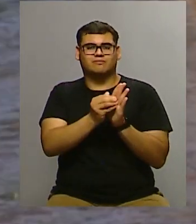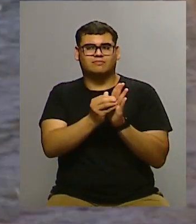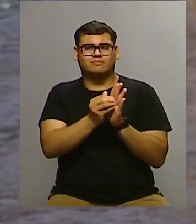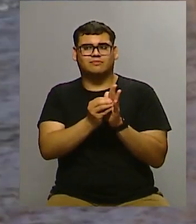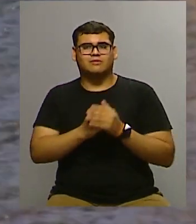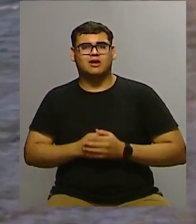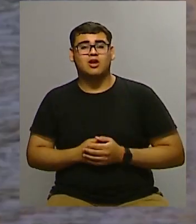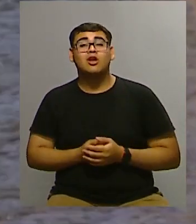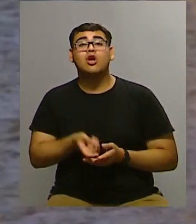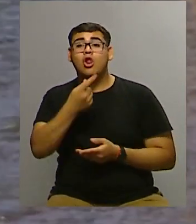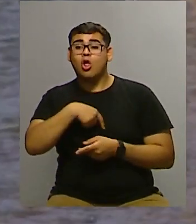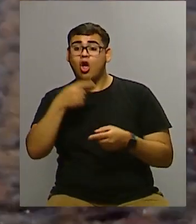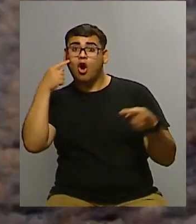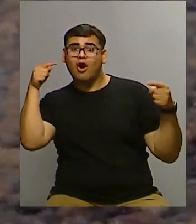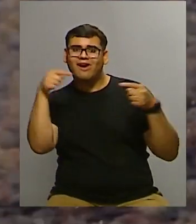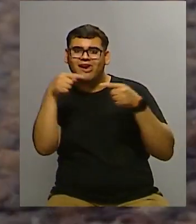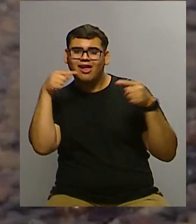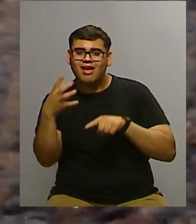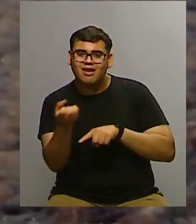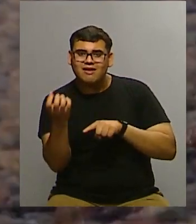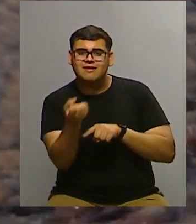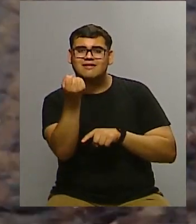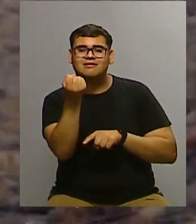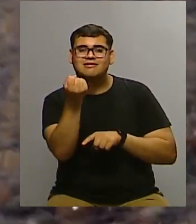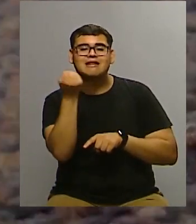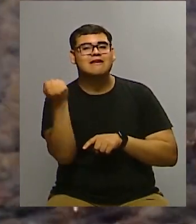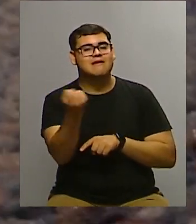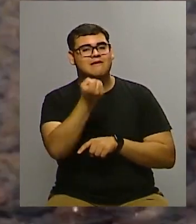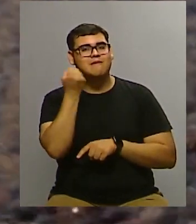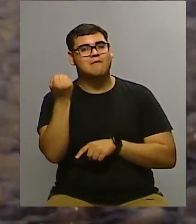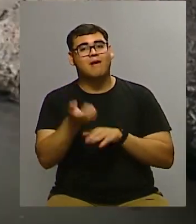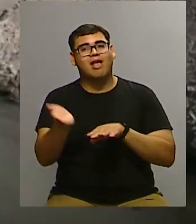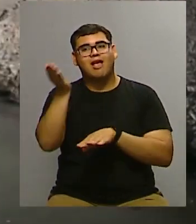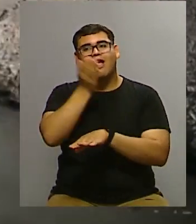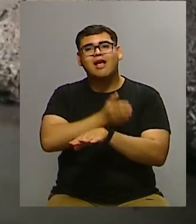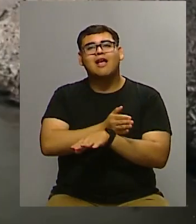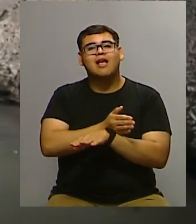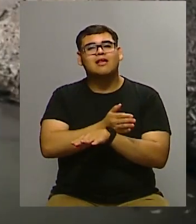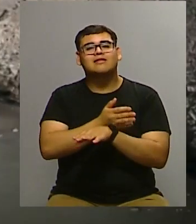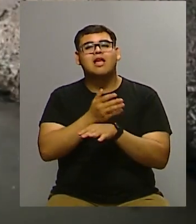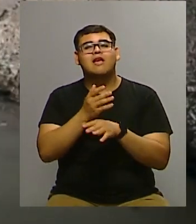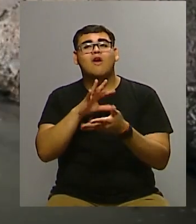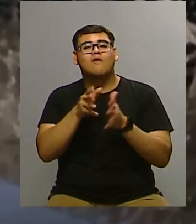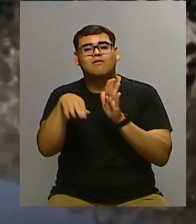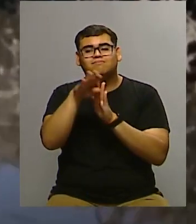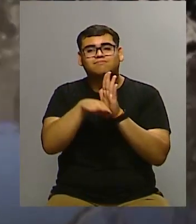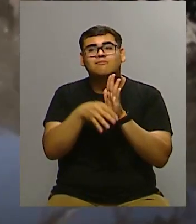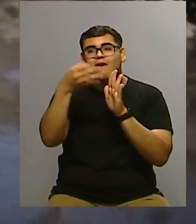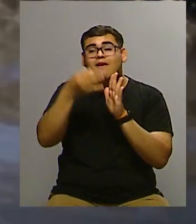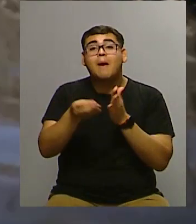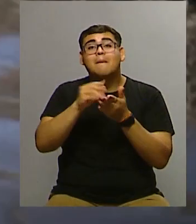Para cumplir los objetivos estratégicos vos tenés que regar, tenés que tener la eficiencia